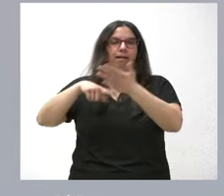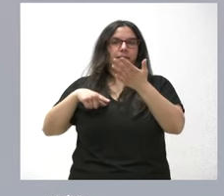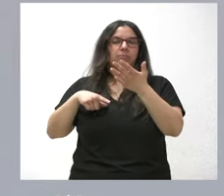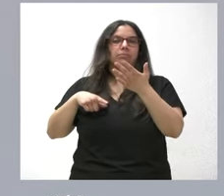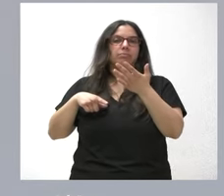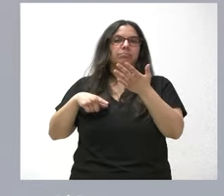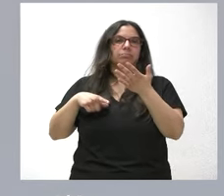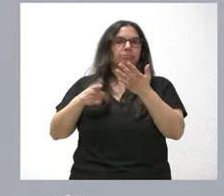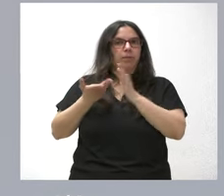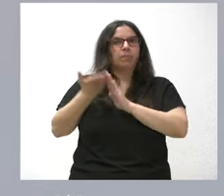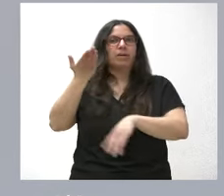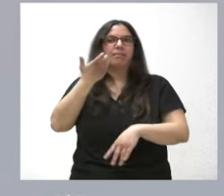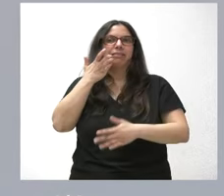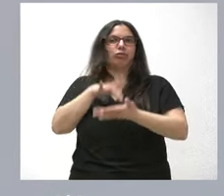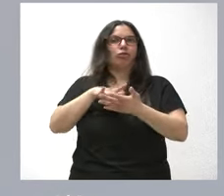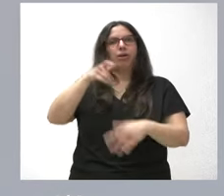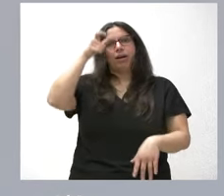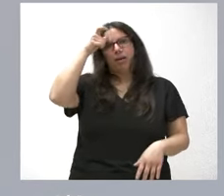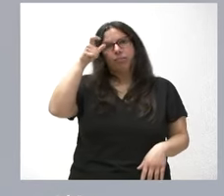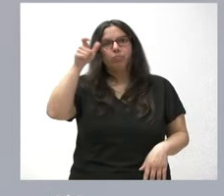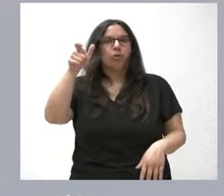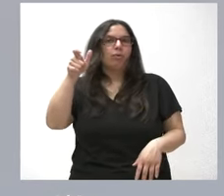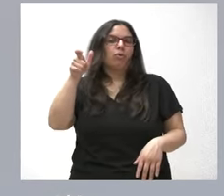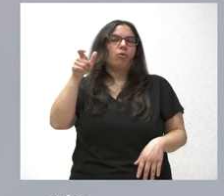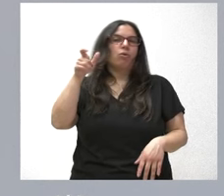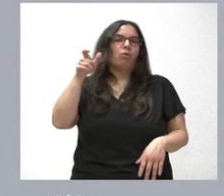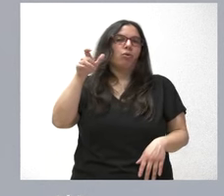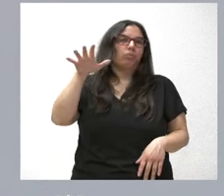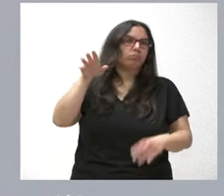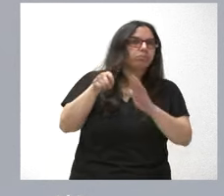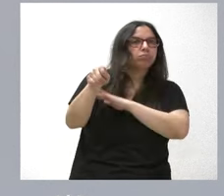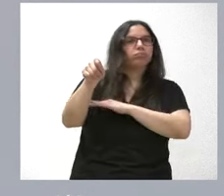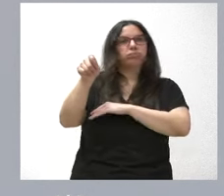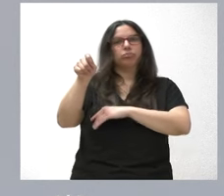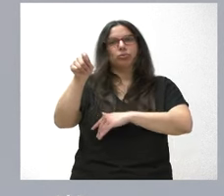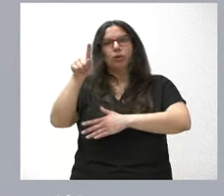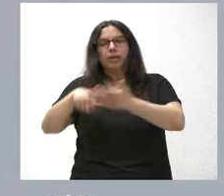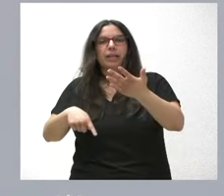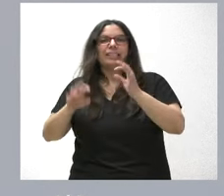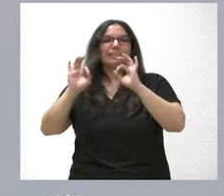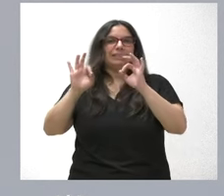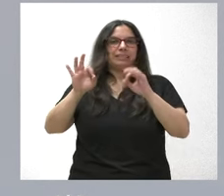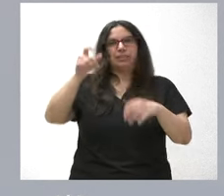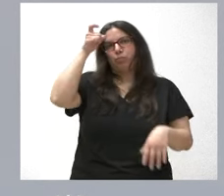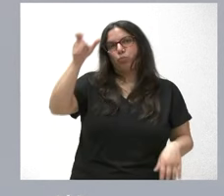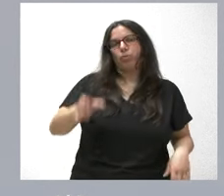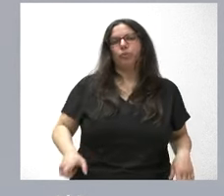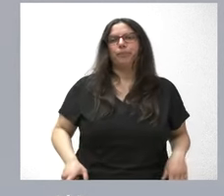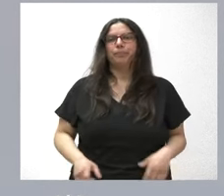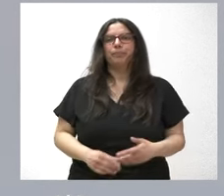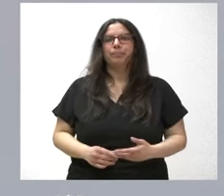sean mayores cuando estas inversiones o estas aplicaciones de alquileres se produzcan en el mundo rural de Castilla y